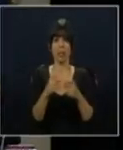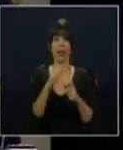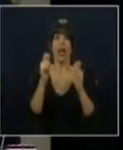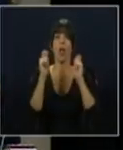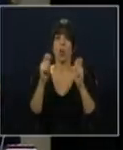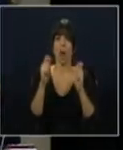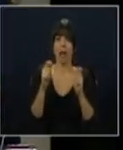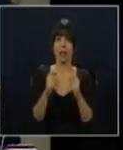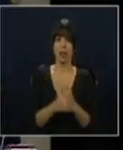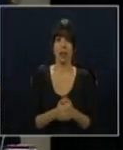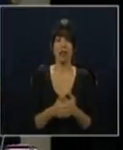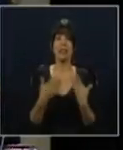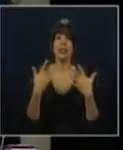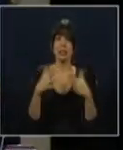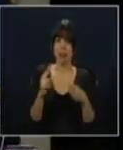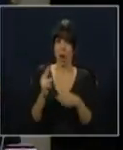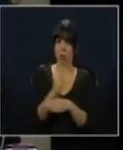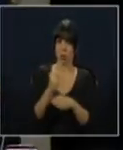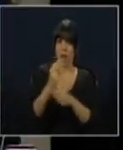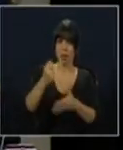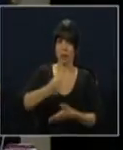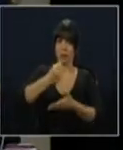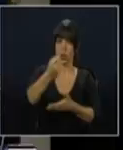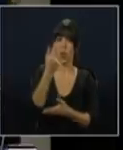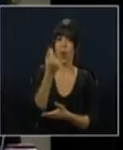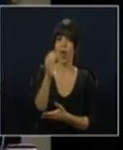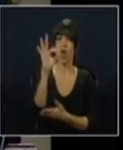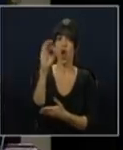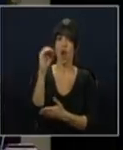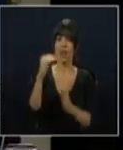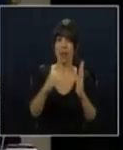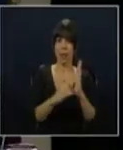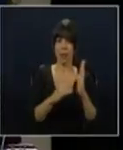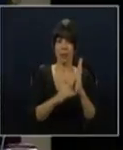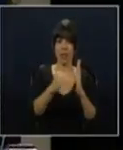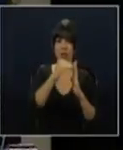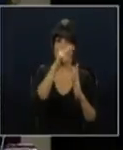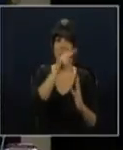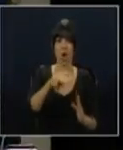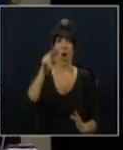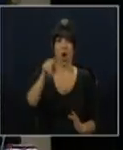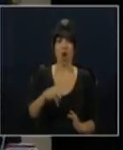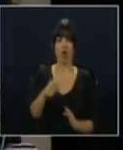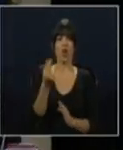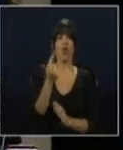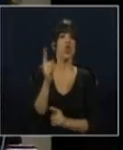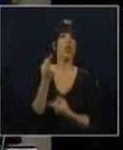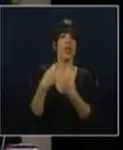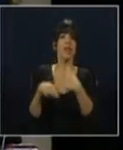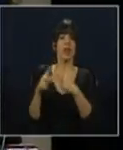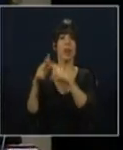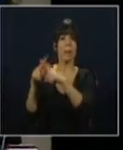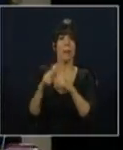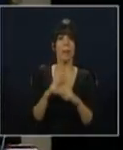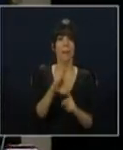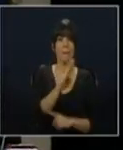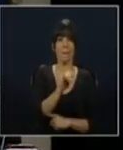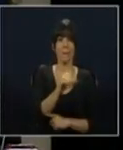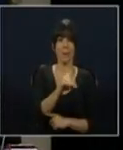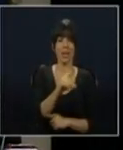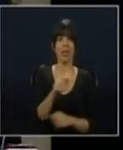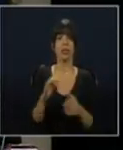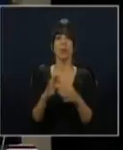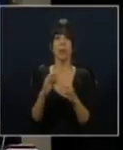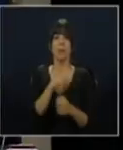aún, ya se está ejecutando la inversión de 90.000 millones de colones provenientes del fideicomiso BID,